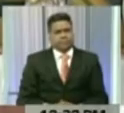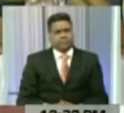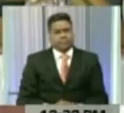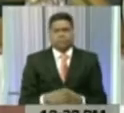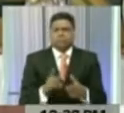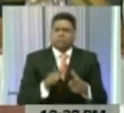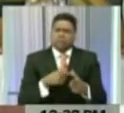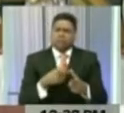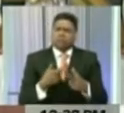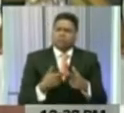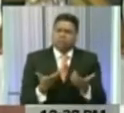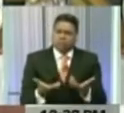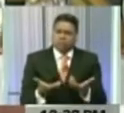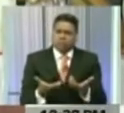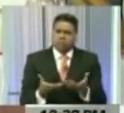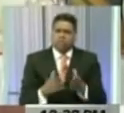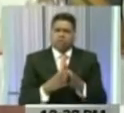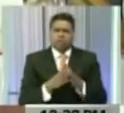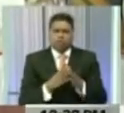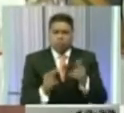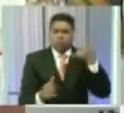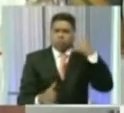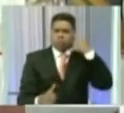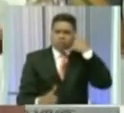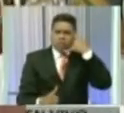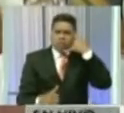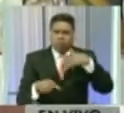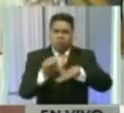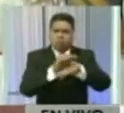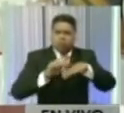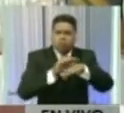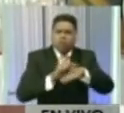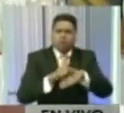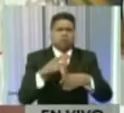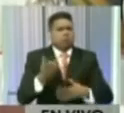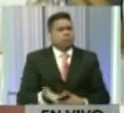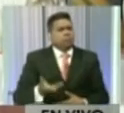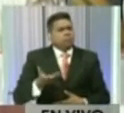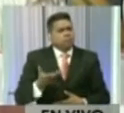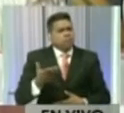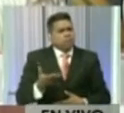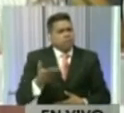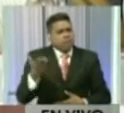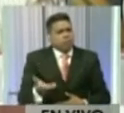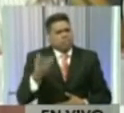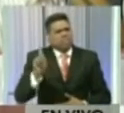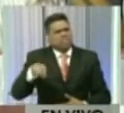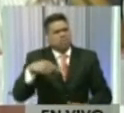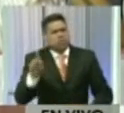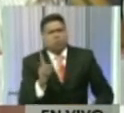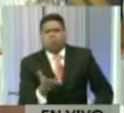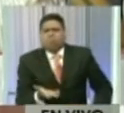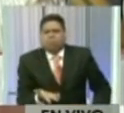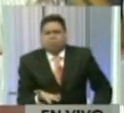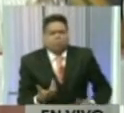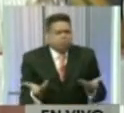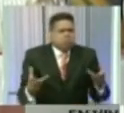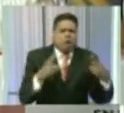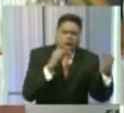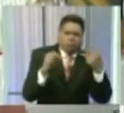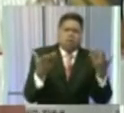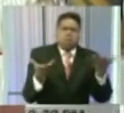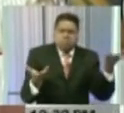Entonces, la renacionalización de la CANTV, ¿valió la pena o no valió la pena? Vamos a discutirlo en cualquier escenario. Y eso es gracias a la revolución